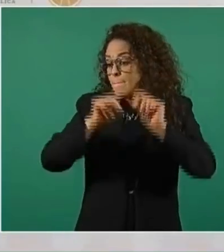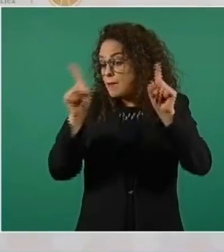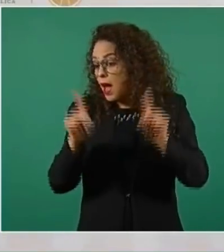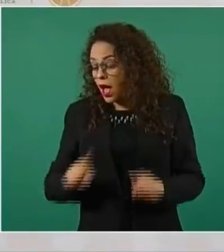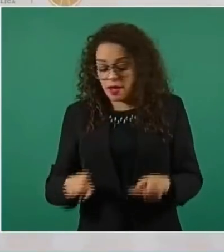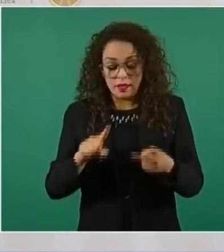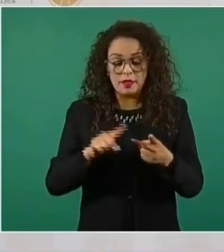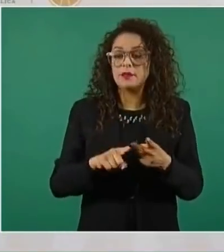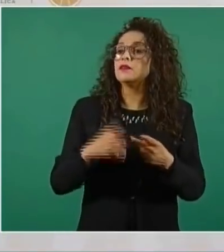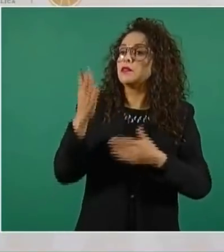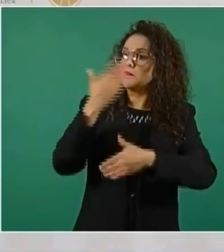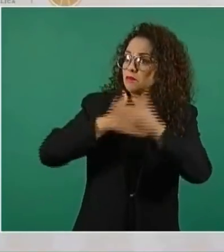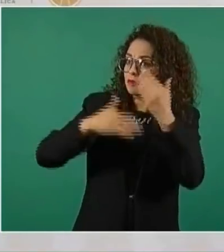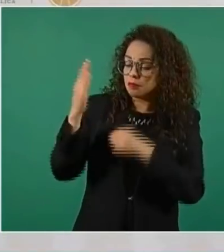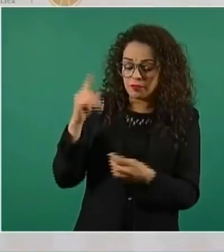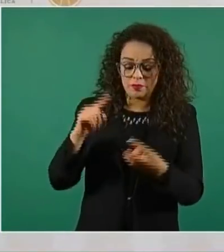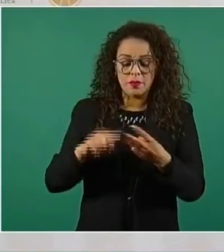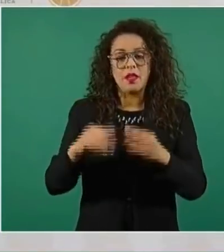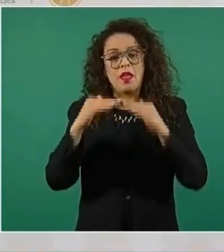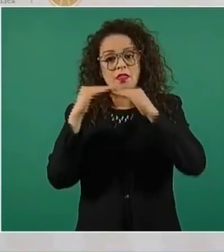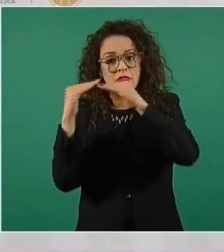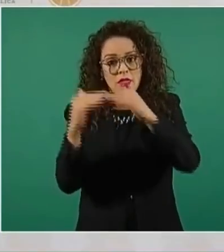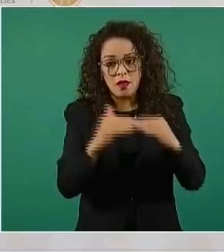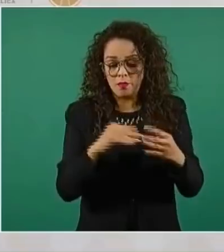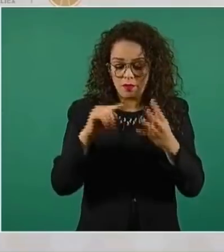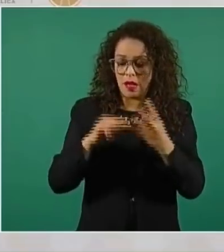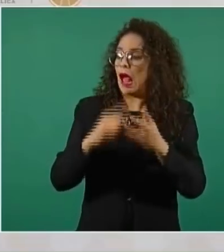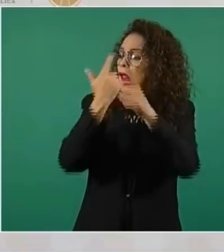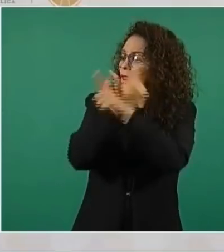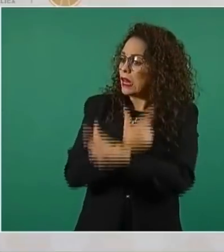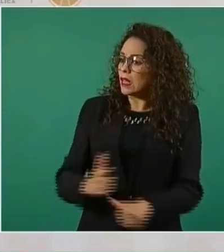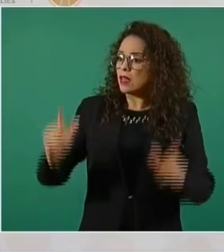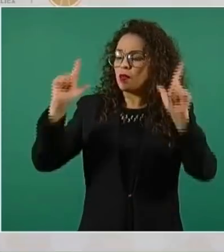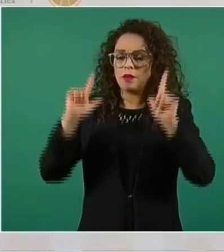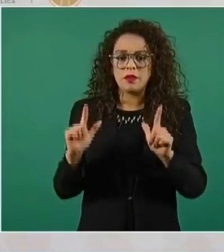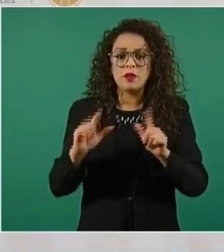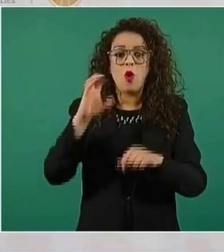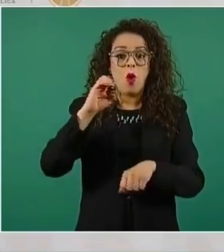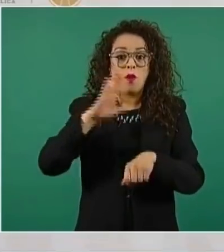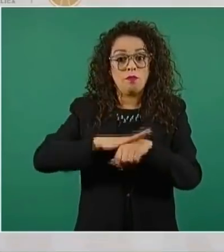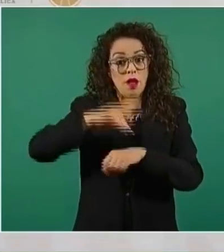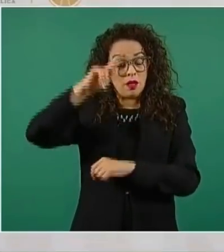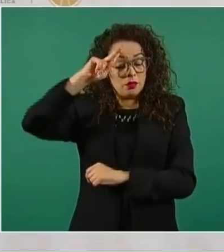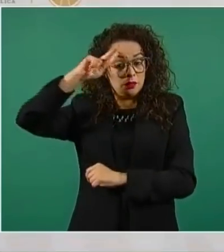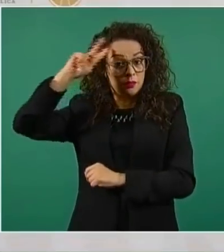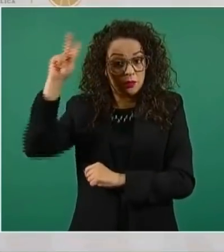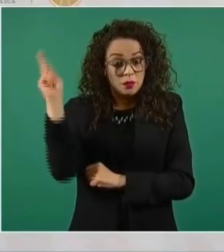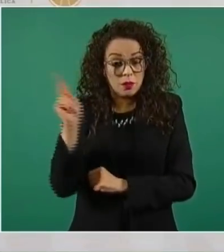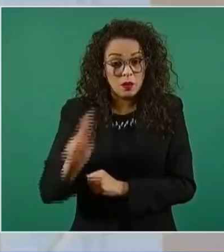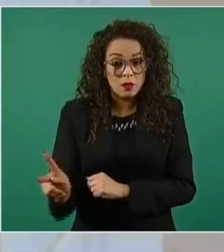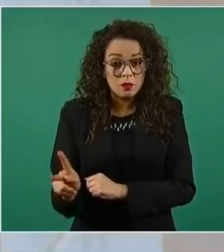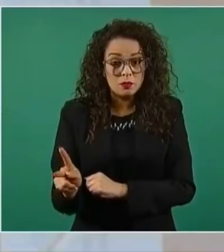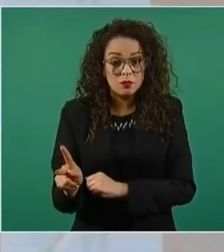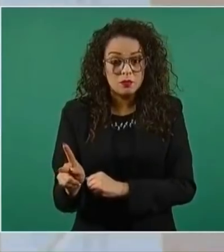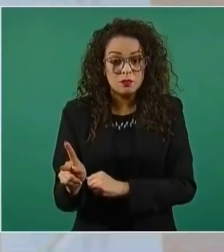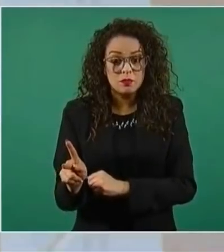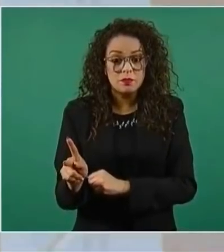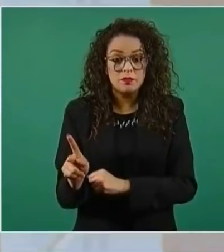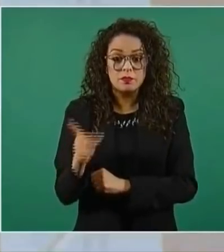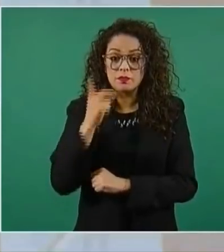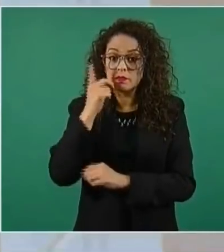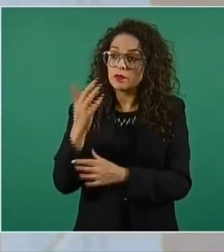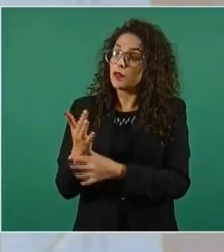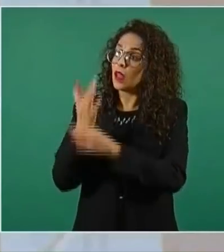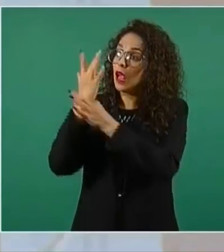civilización, de la democracia, de la libertad, o más grotesco aún, en nombre de